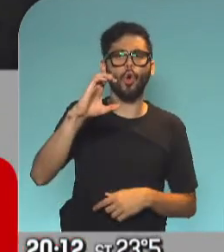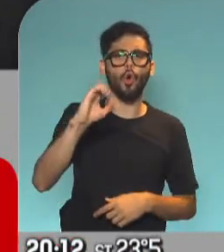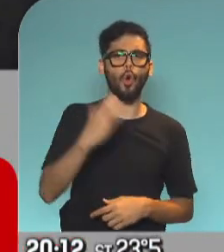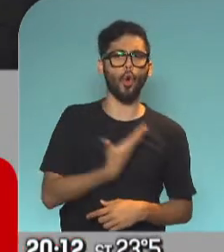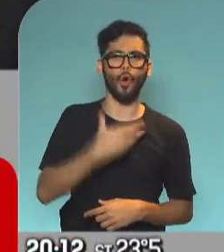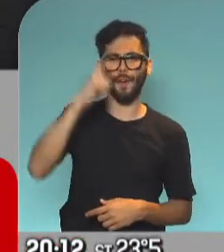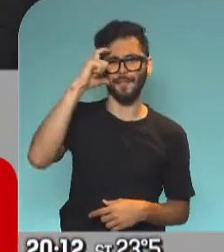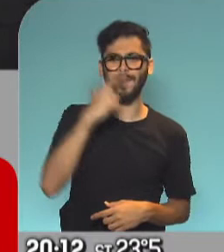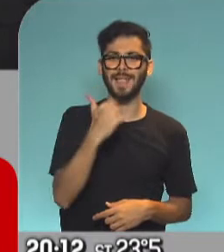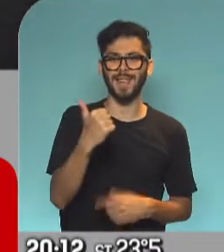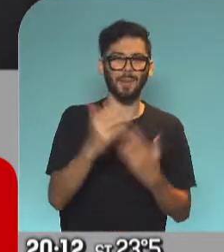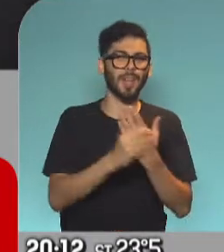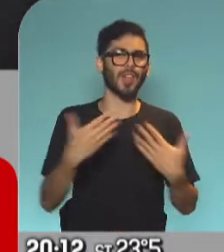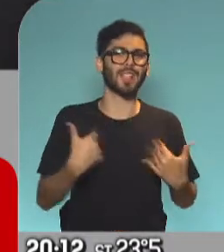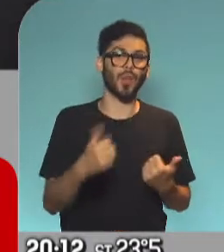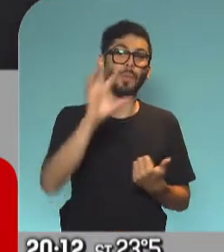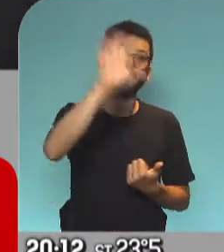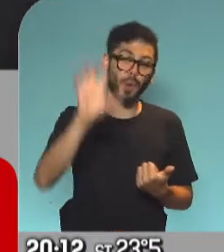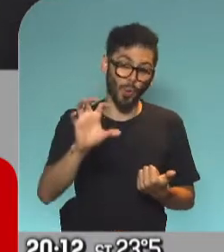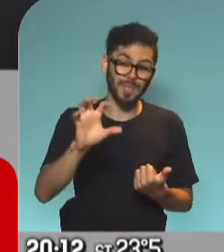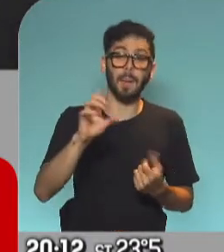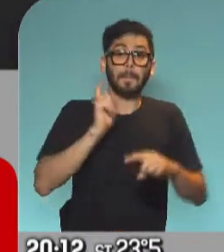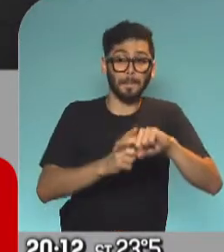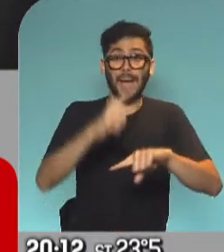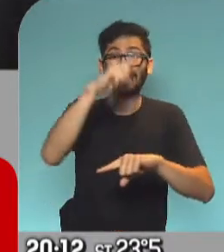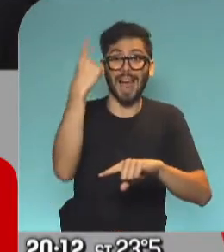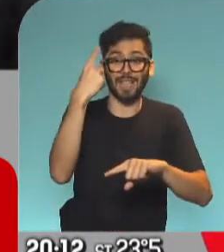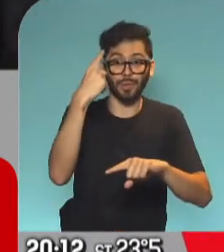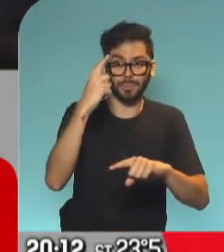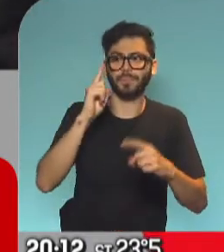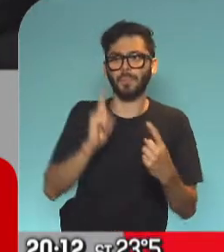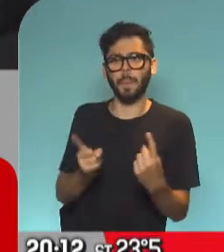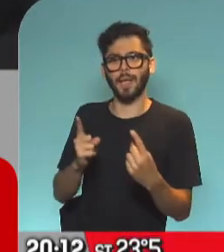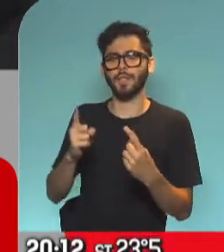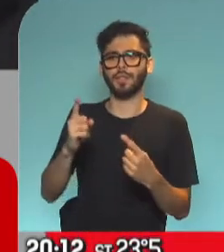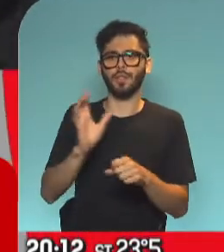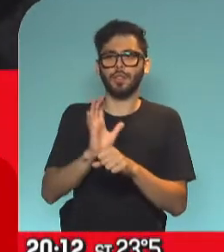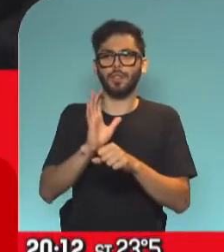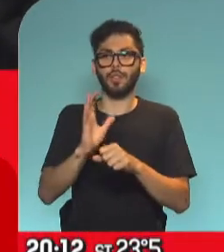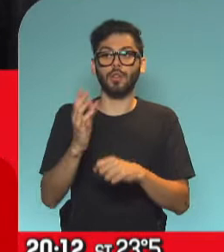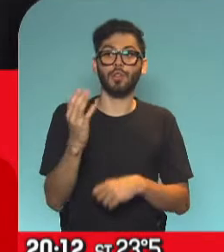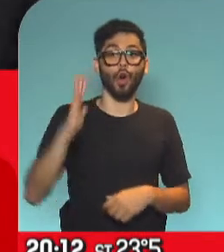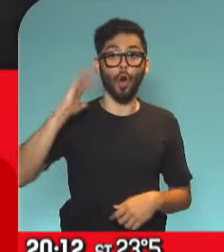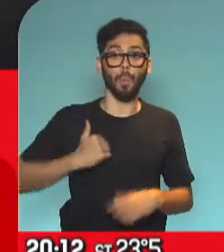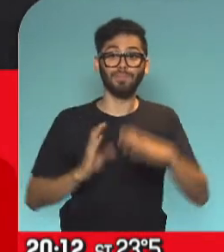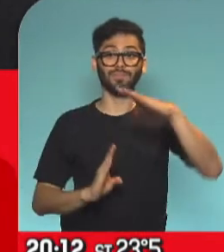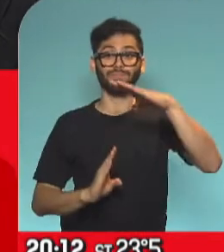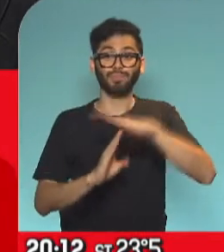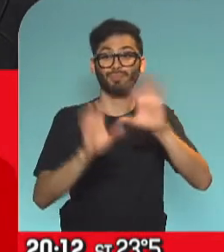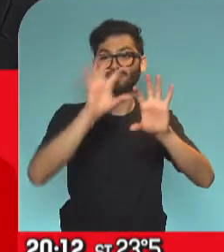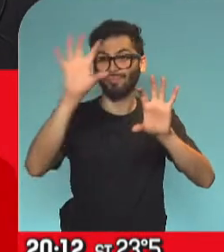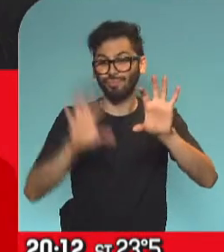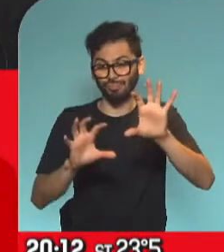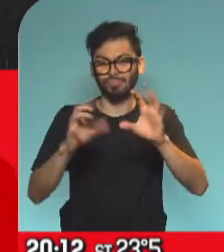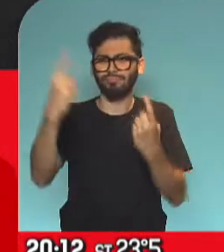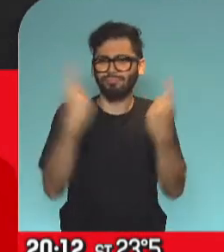integran los Ministerios de Salud de las provincias y el Ministerio de Salud de la Nación, y los comandantes operacionales que tienen las Fuerzas Armadas a lo largo y ancho de toda la Argentina,